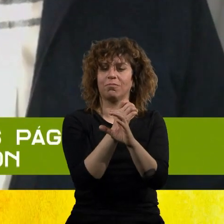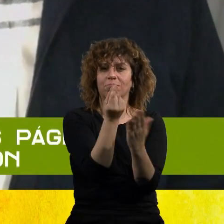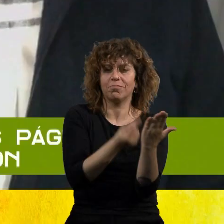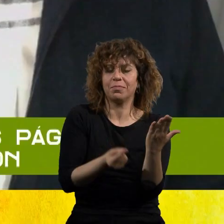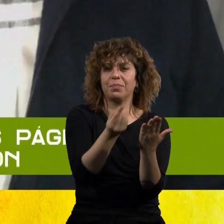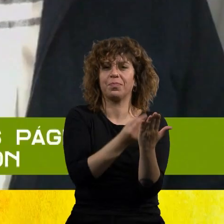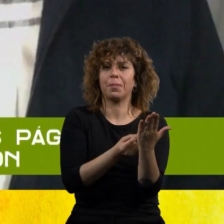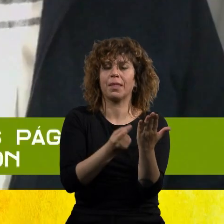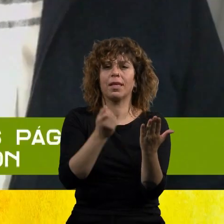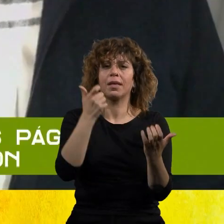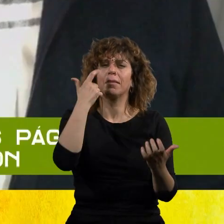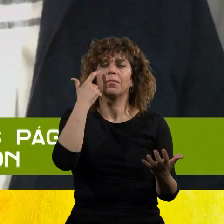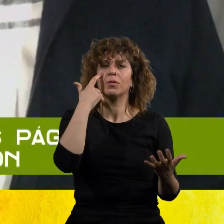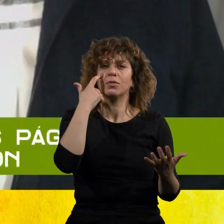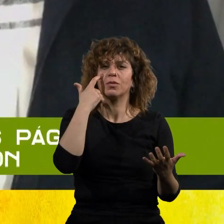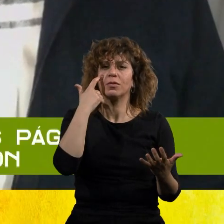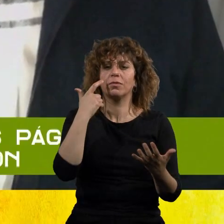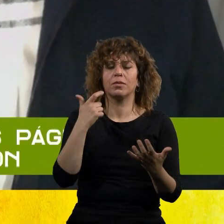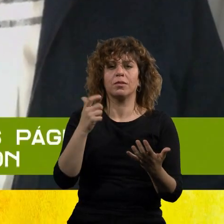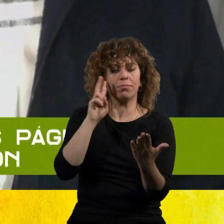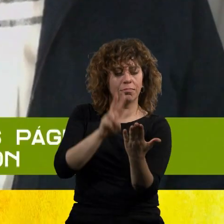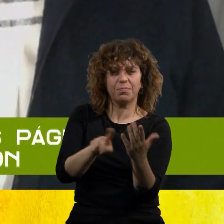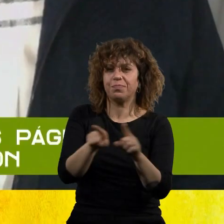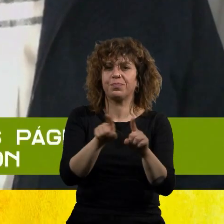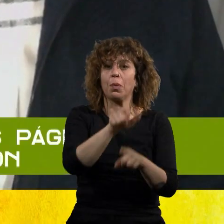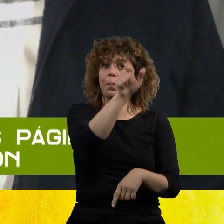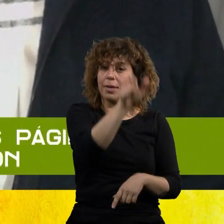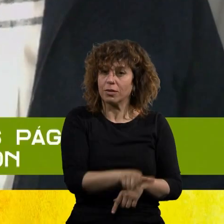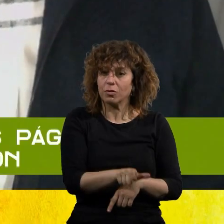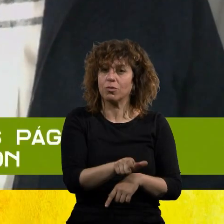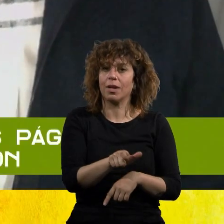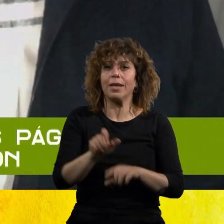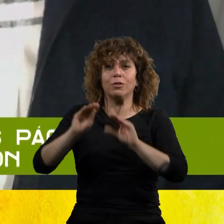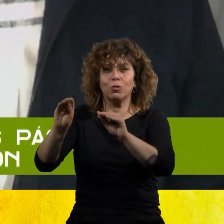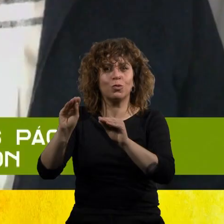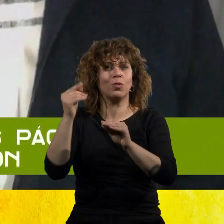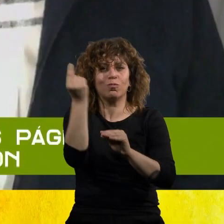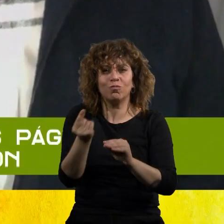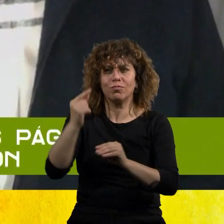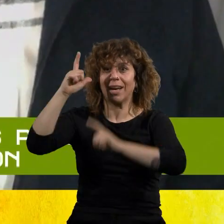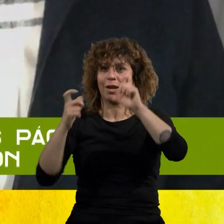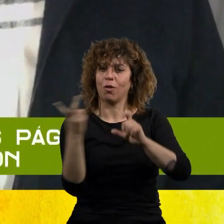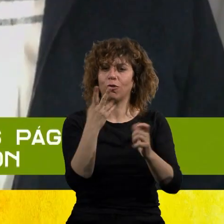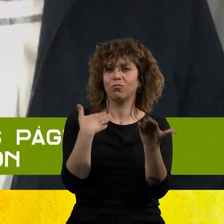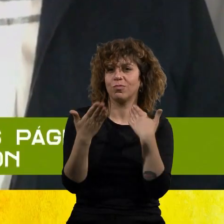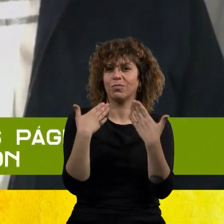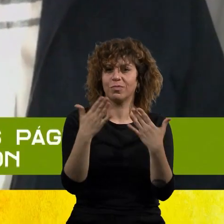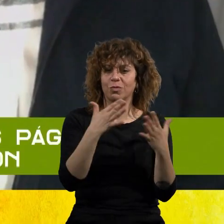bueno, vemos cómo es un diálogo entre el personaje y su caricatura, ¿no? Ese es un poco el hilo